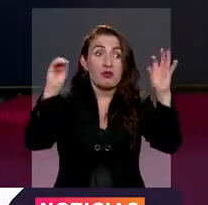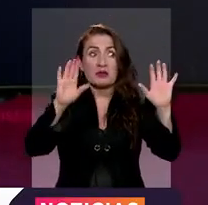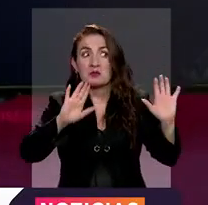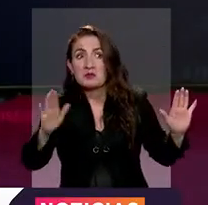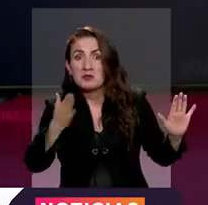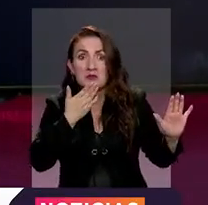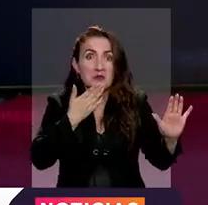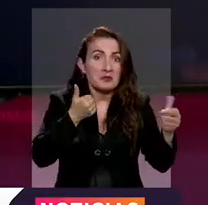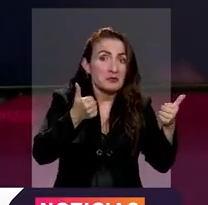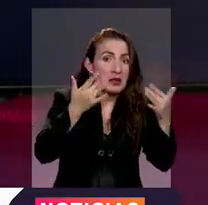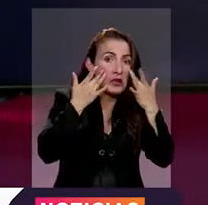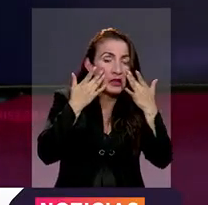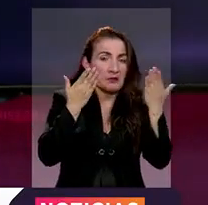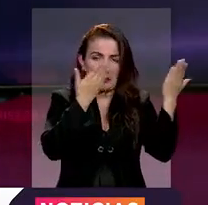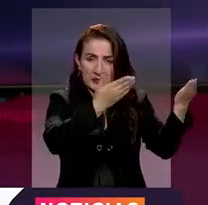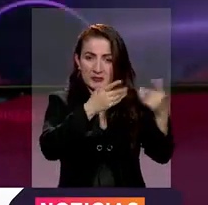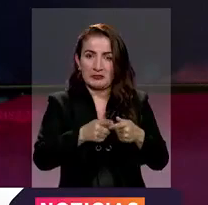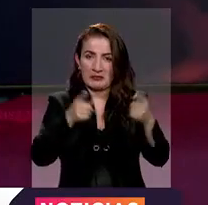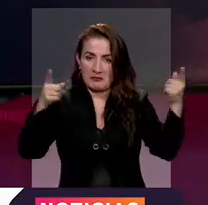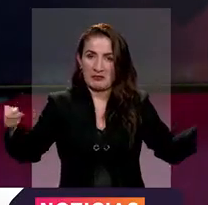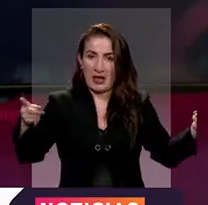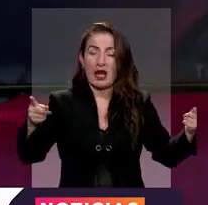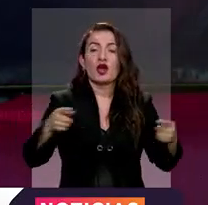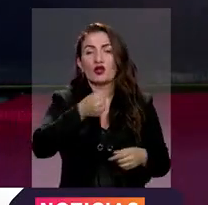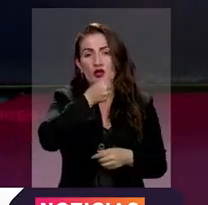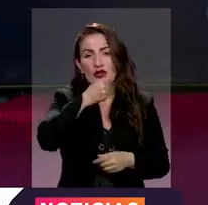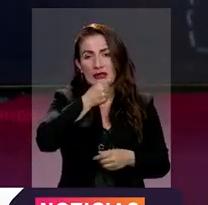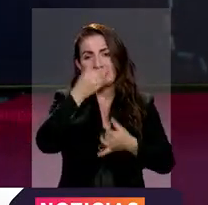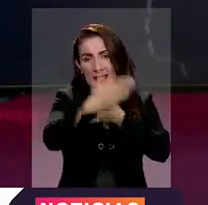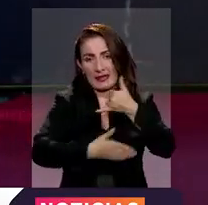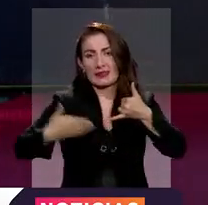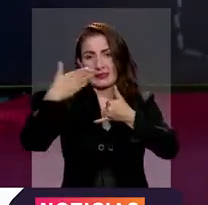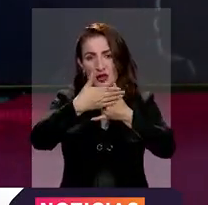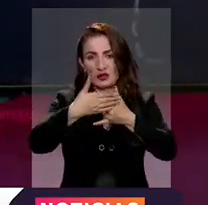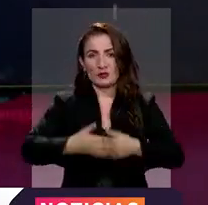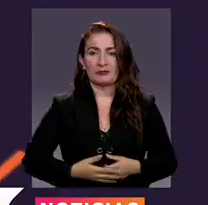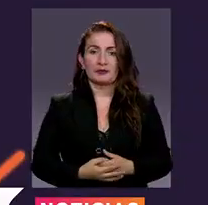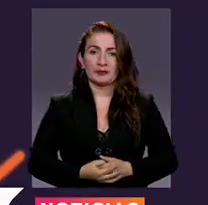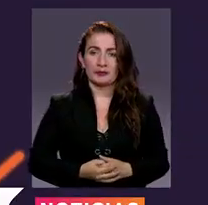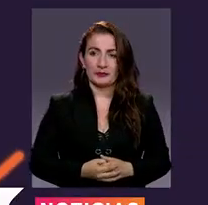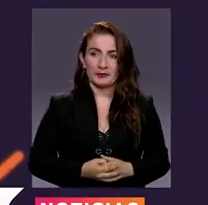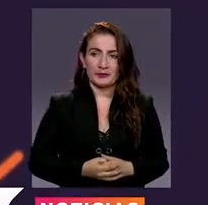ni desaparecidos. Ampliación de esta y otras noticias en nuestro panorama nacional.